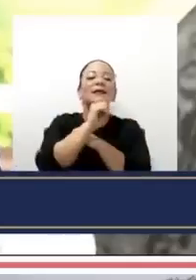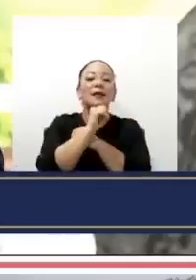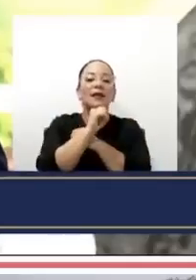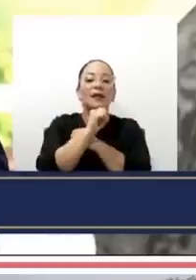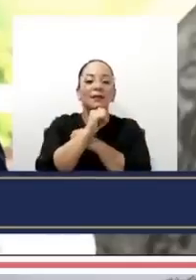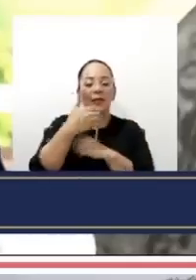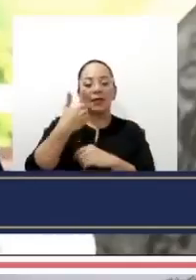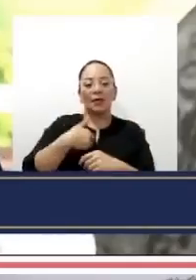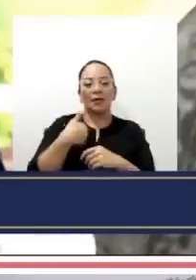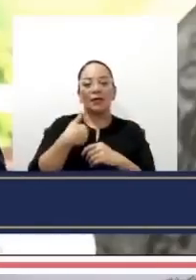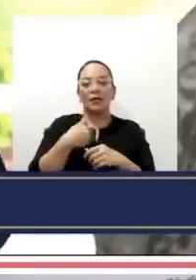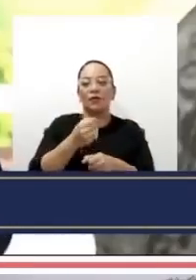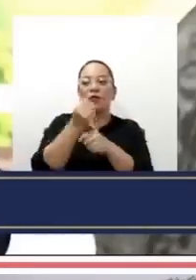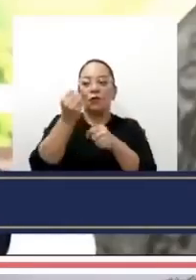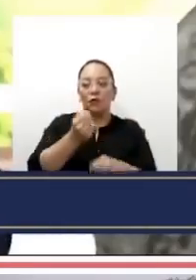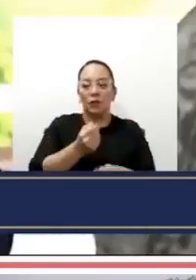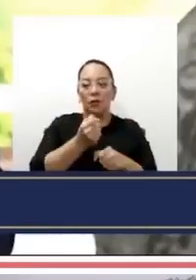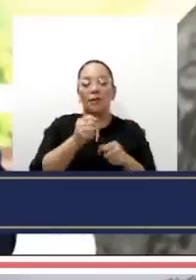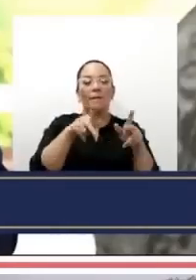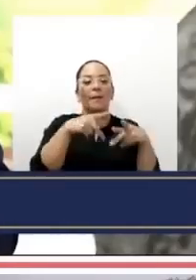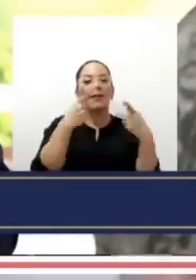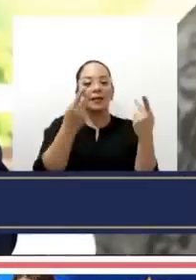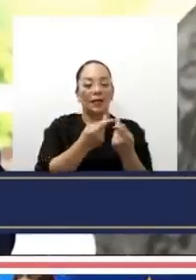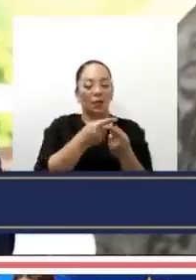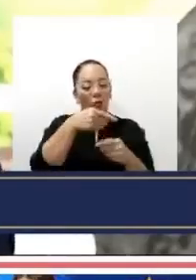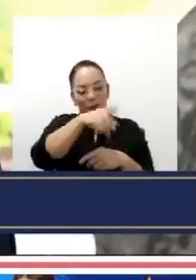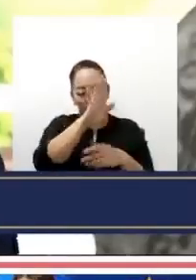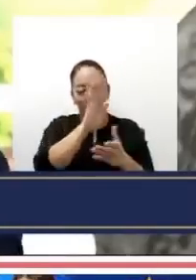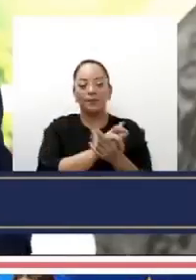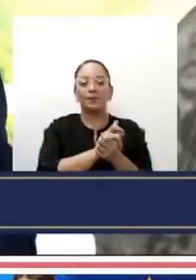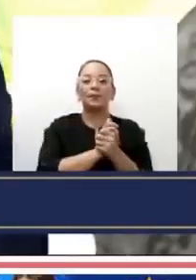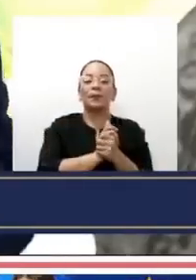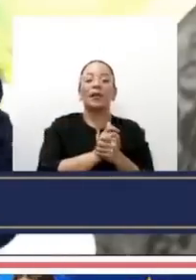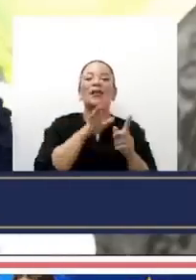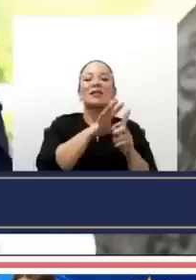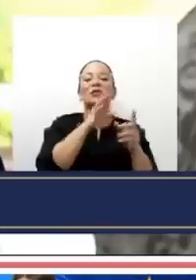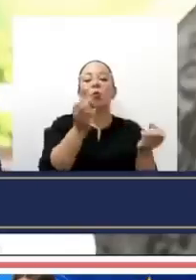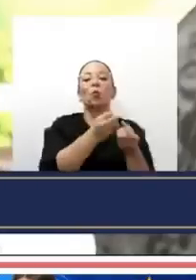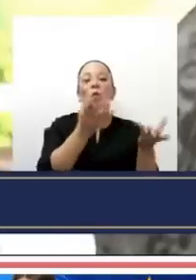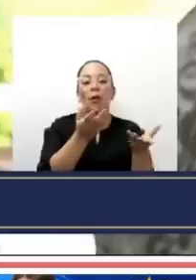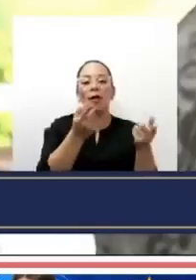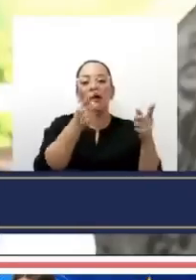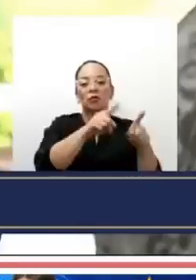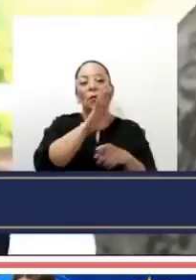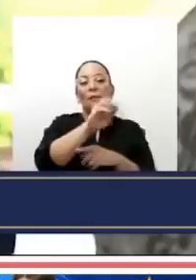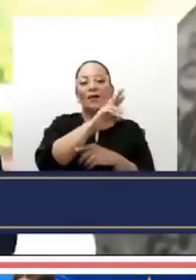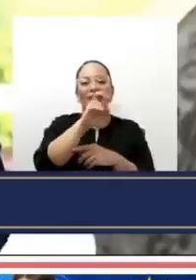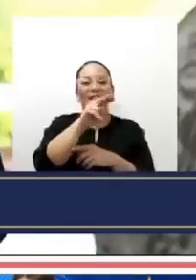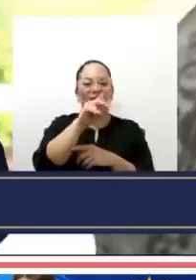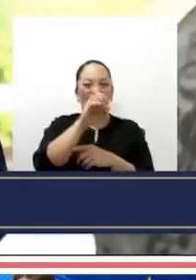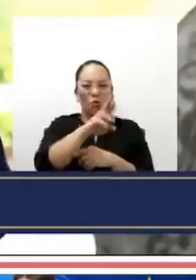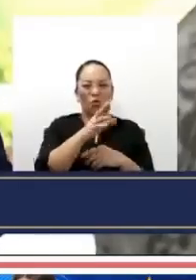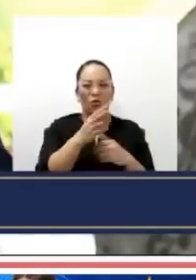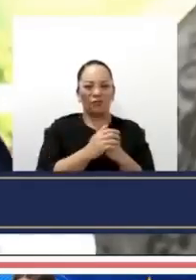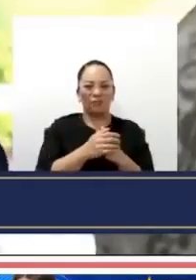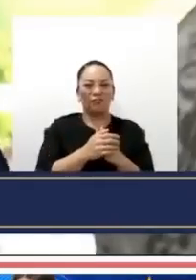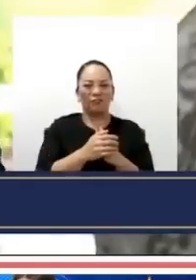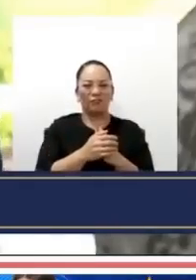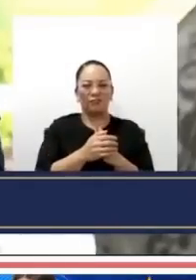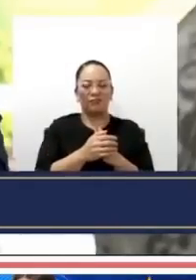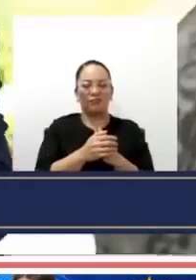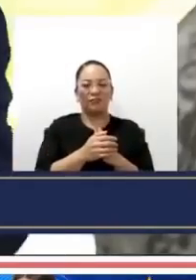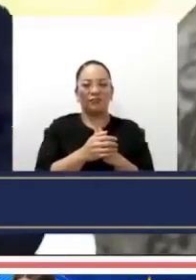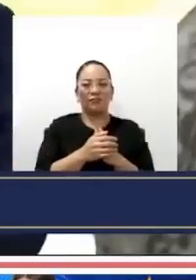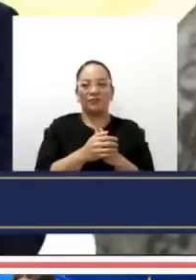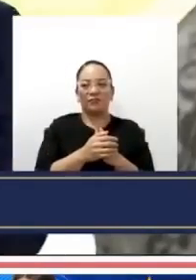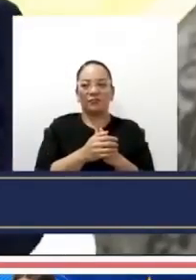del señor fundador del partido ese, por instigación pública por el caso Barrenador. O sea, ni siquiera los han acumulado, andan ahí para